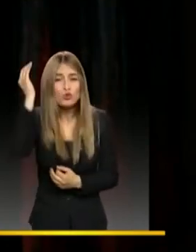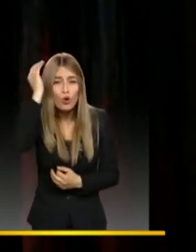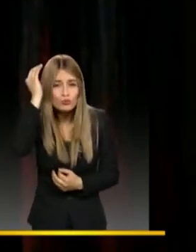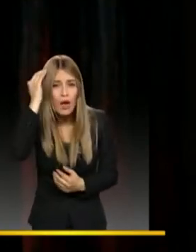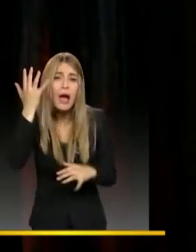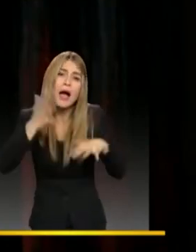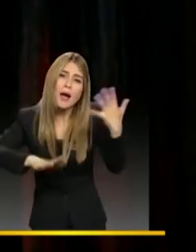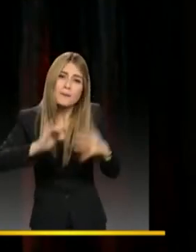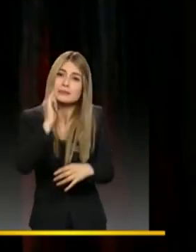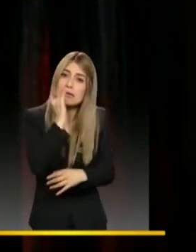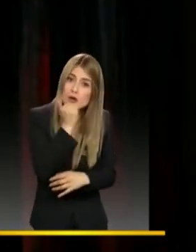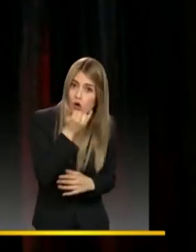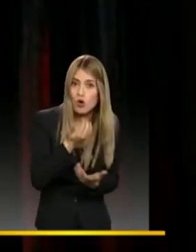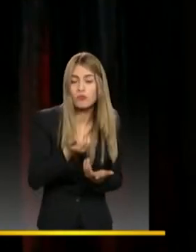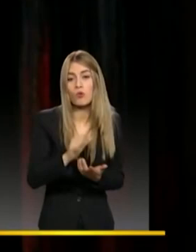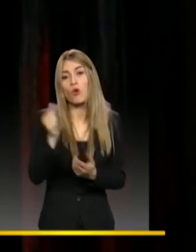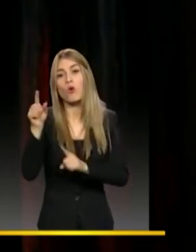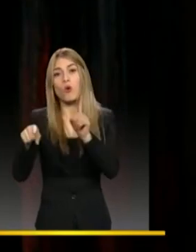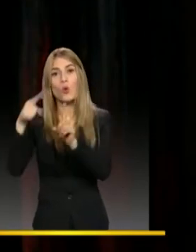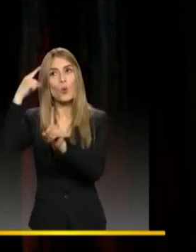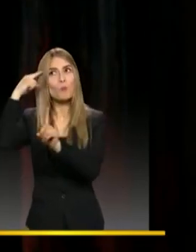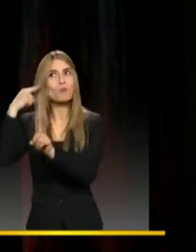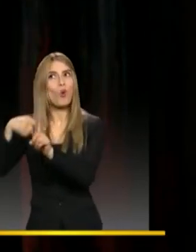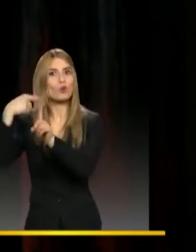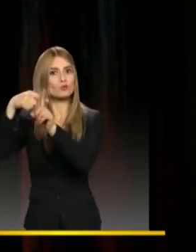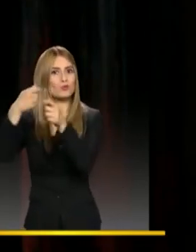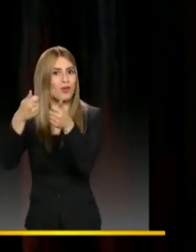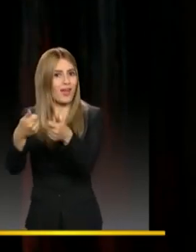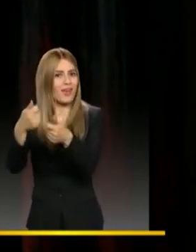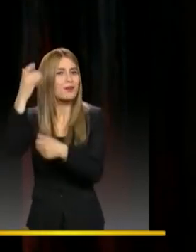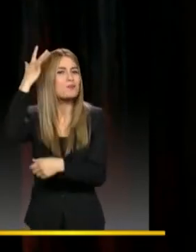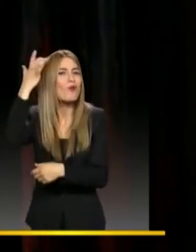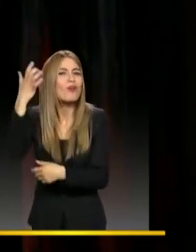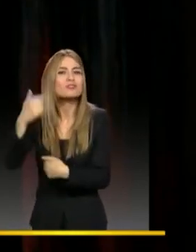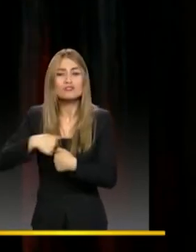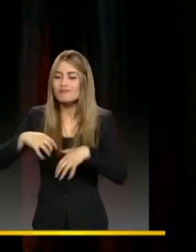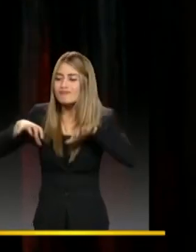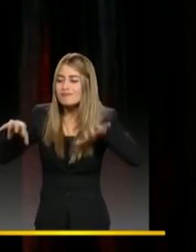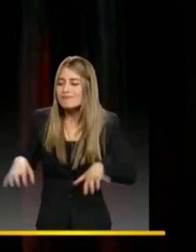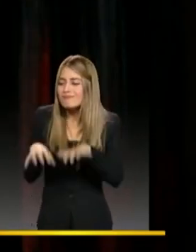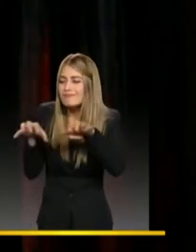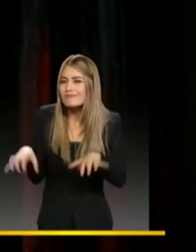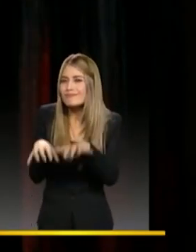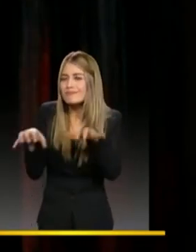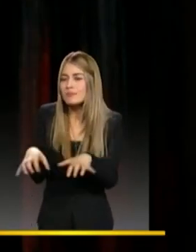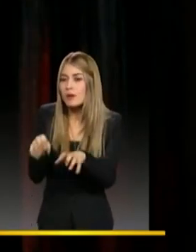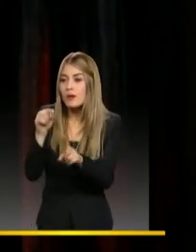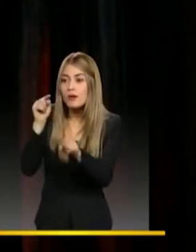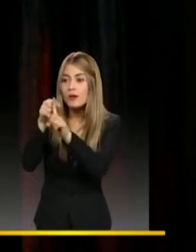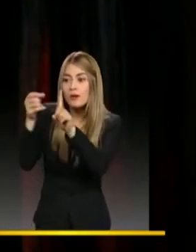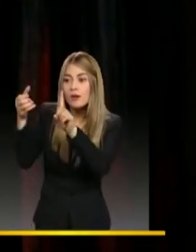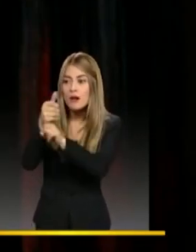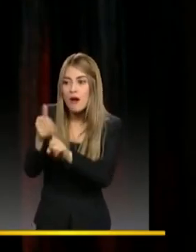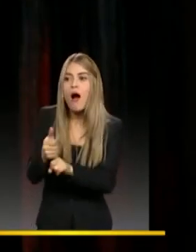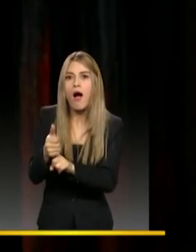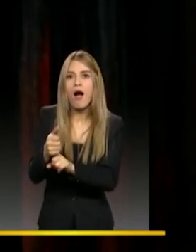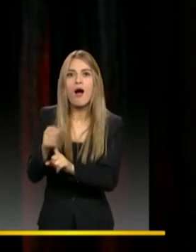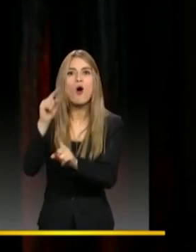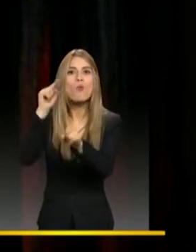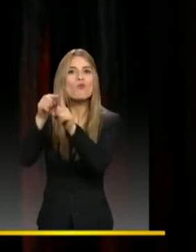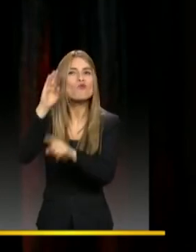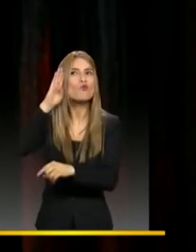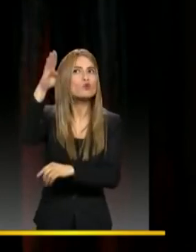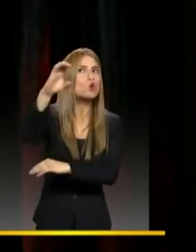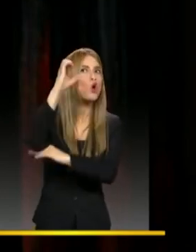También hemos tenido aciertos en nuestro propósito de dejarles un mejor país a las futuras generaciones. Sé